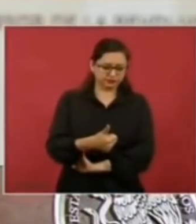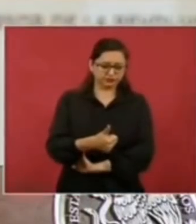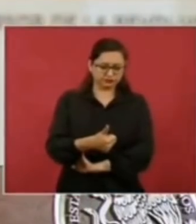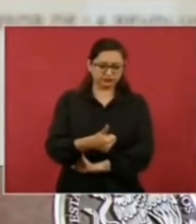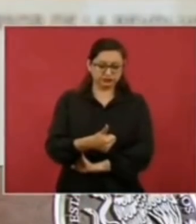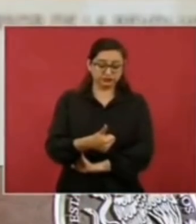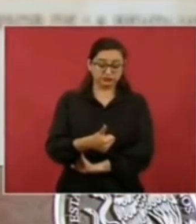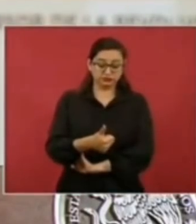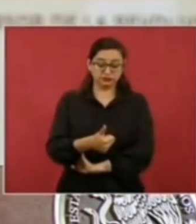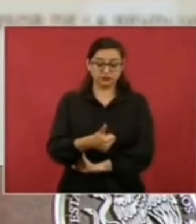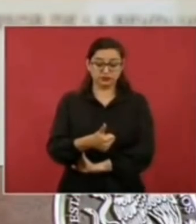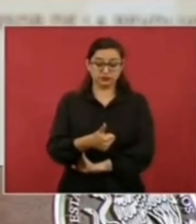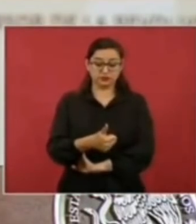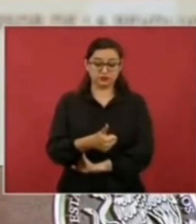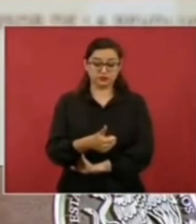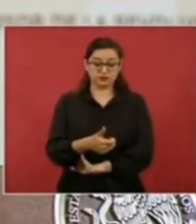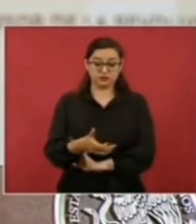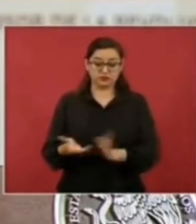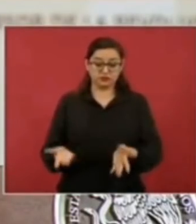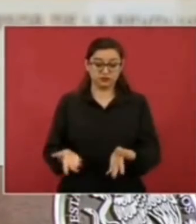ya lleva